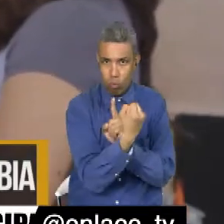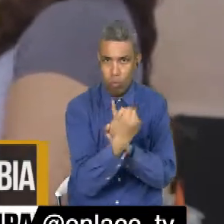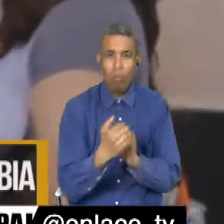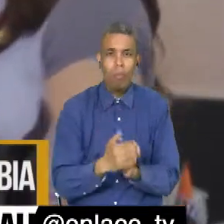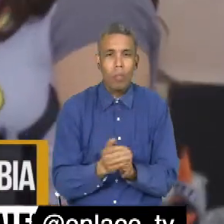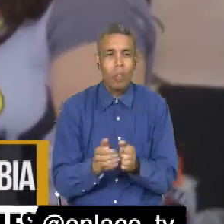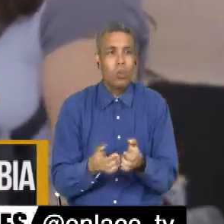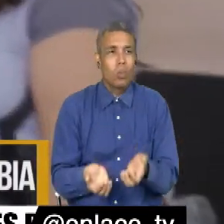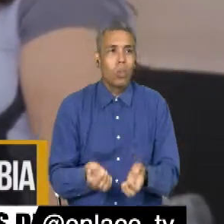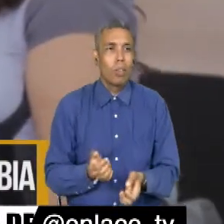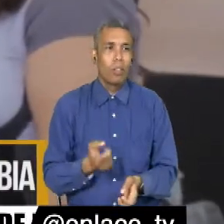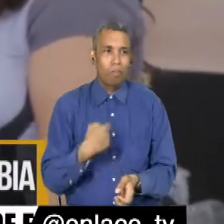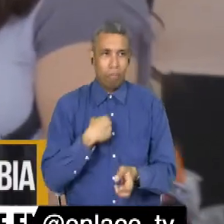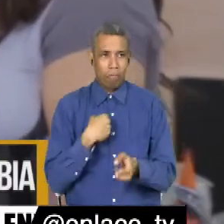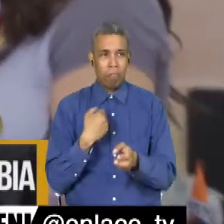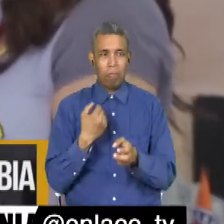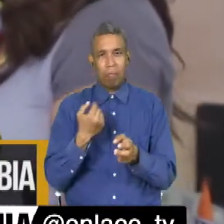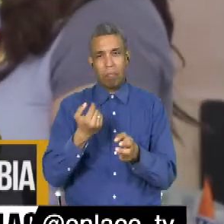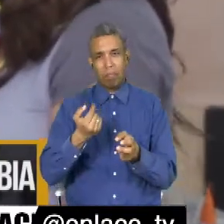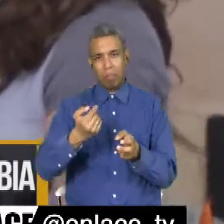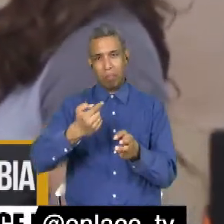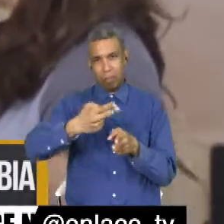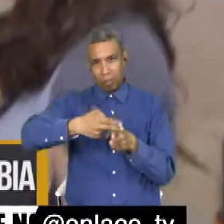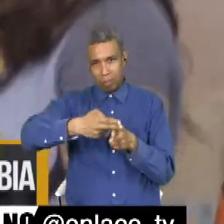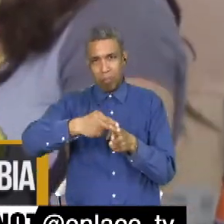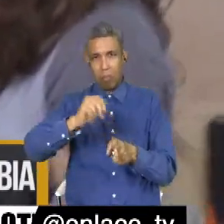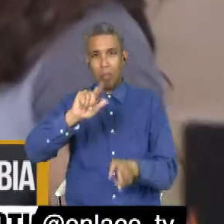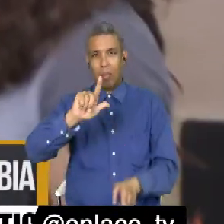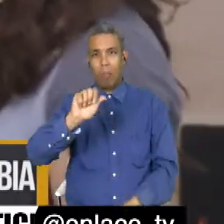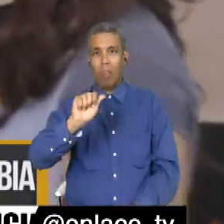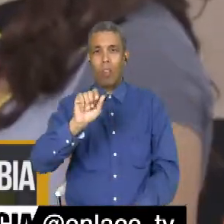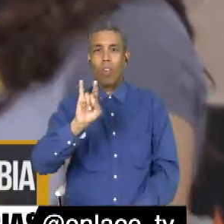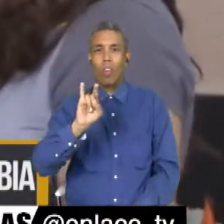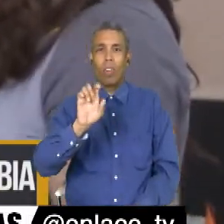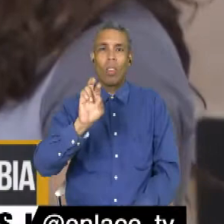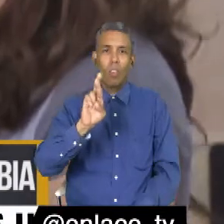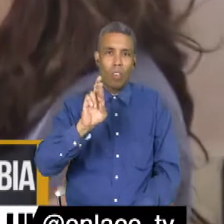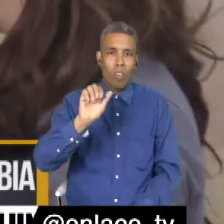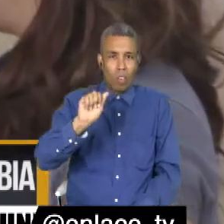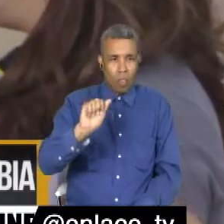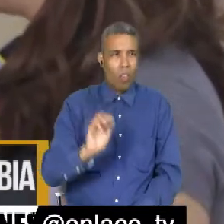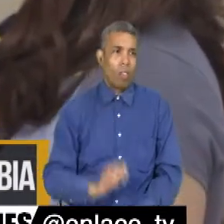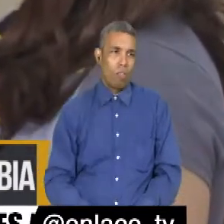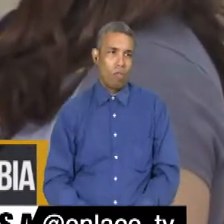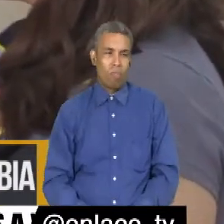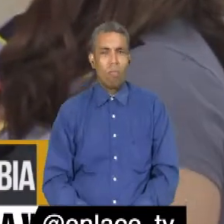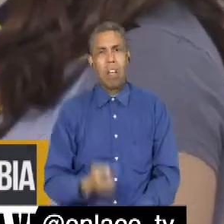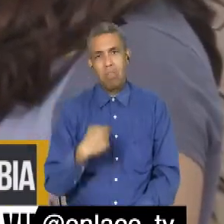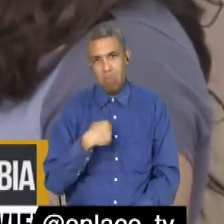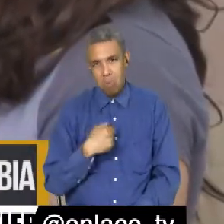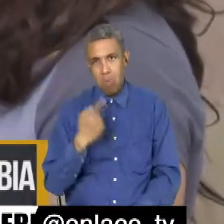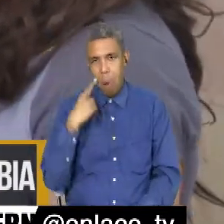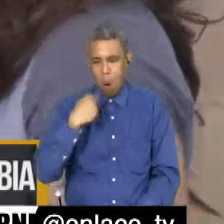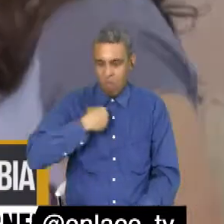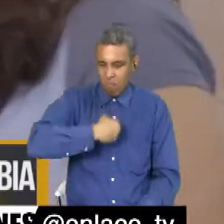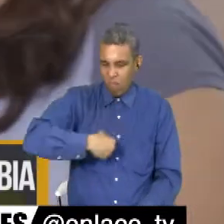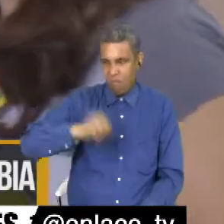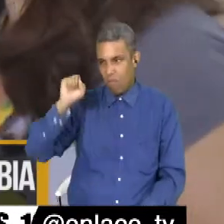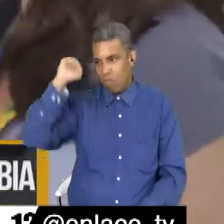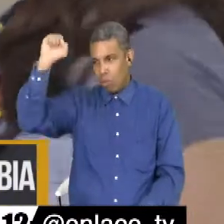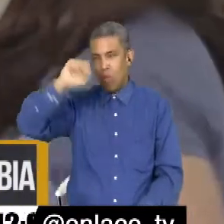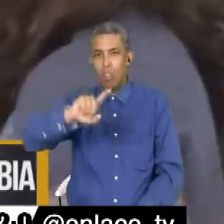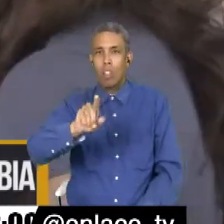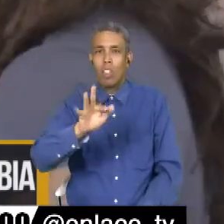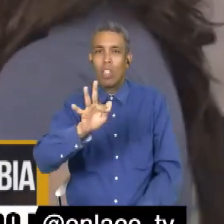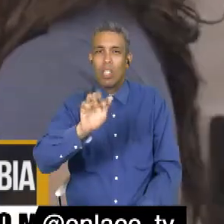ese momento? Buenas tardes, ¿cómo estás? Mi nombre es Laura Rojas y represento a Mara Jade del mundo de Universo Expandido de Star Wars. ¿Hace cuánto